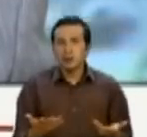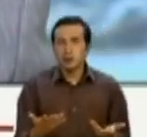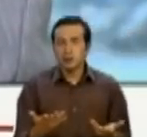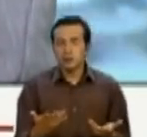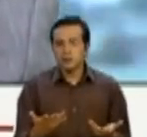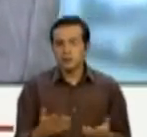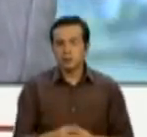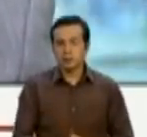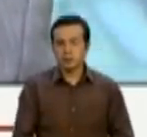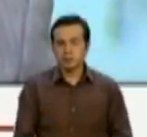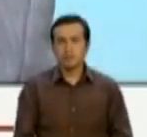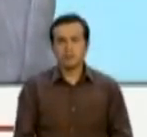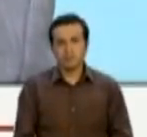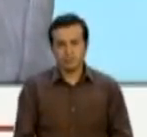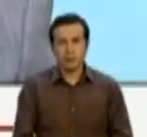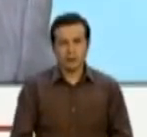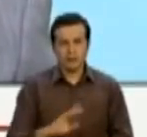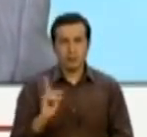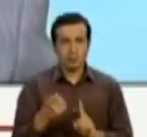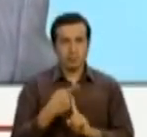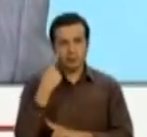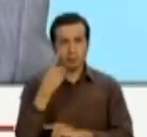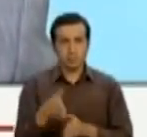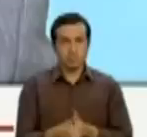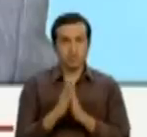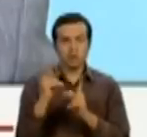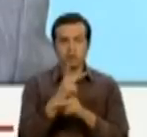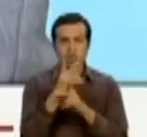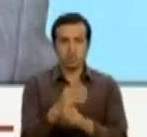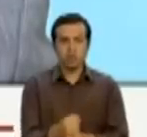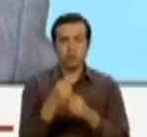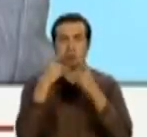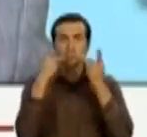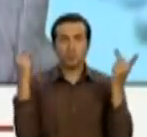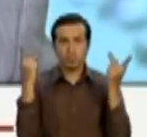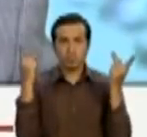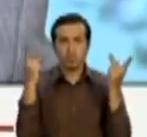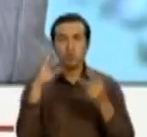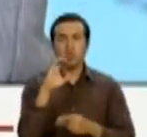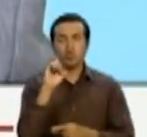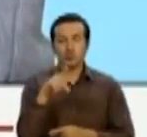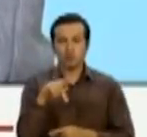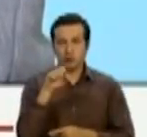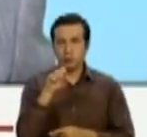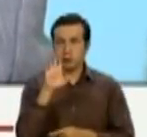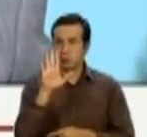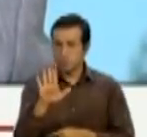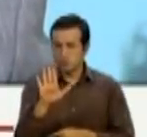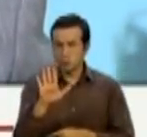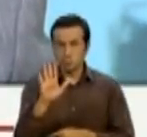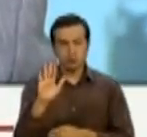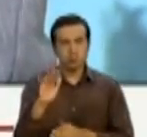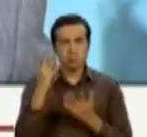Por lo tanto, primero, he solicitado al Consejo de Seguridad Pública del Estado COSEPE, como debe ser,